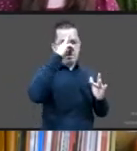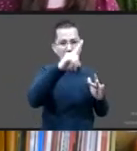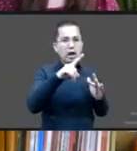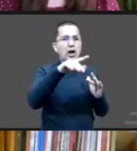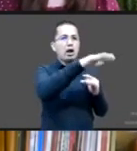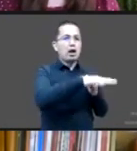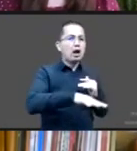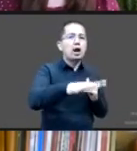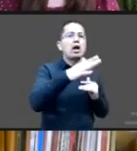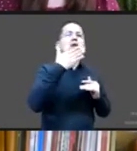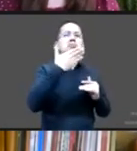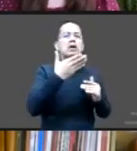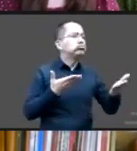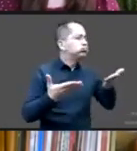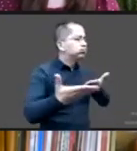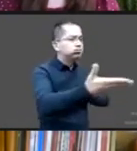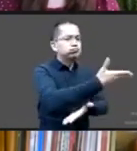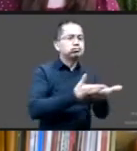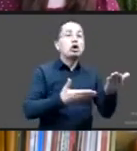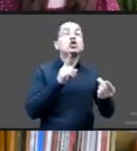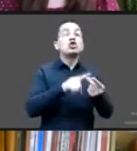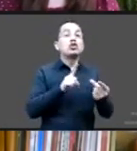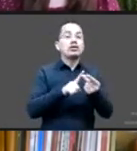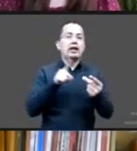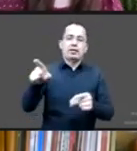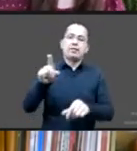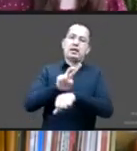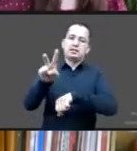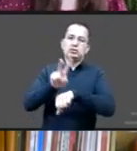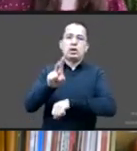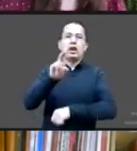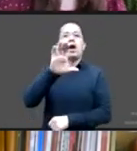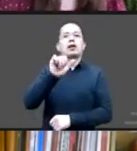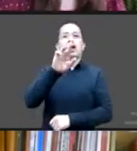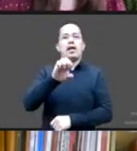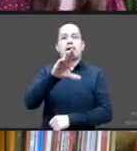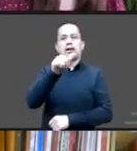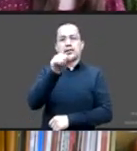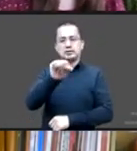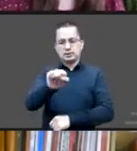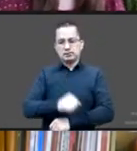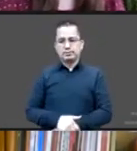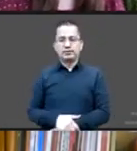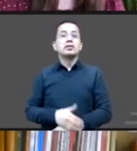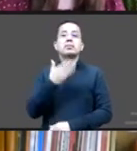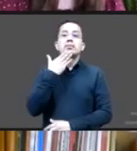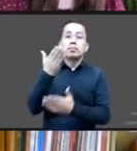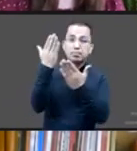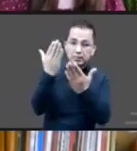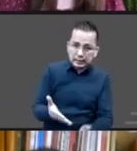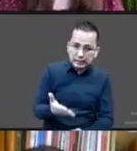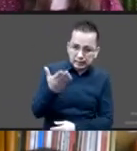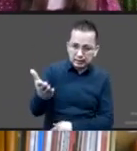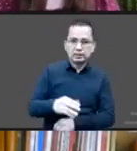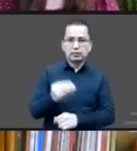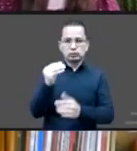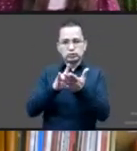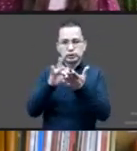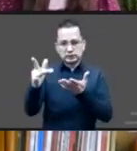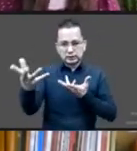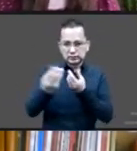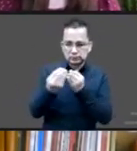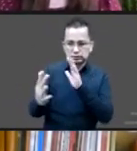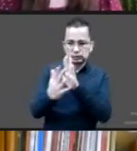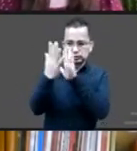Reacini en Caracas Verónica bienvenida gracias por participar en este espacio compártenos por favor